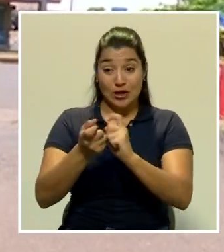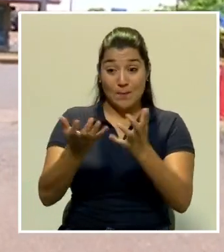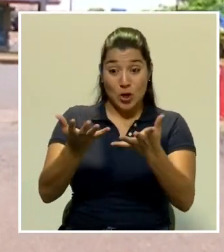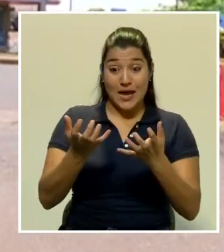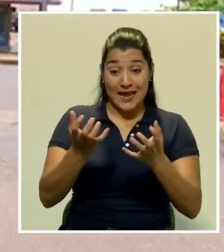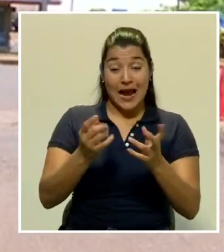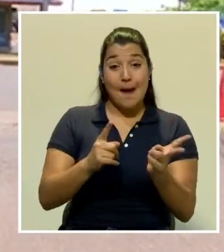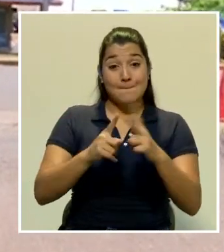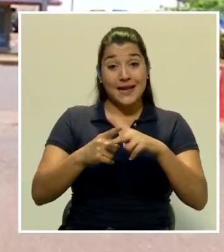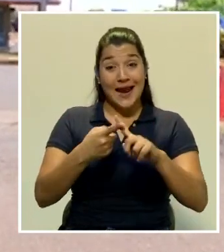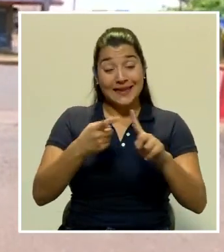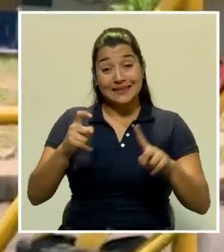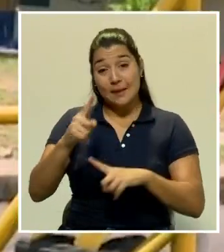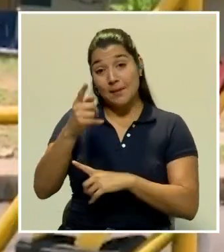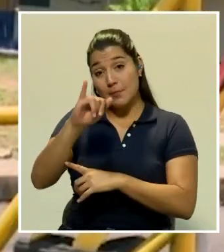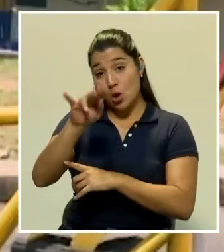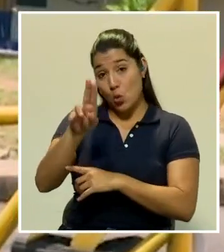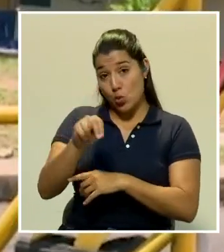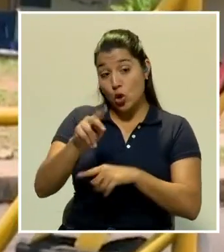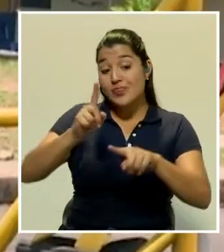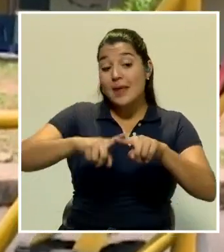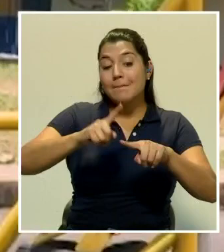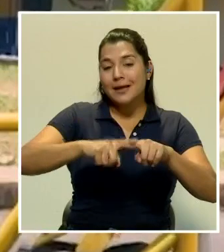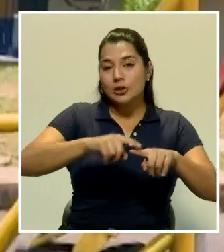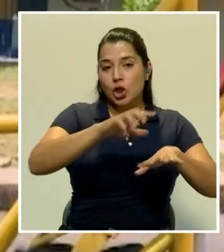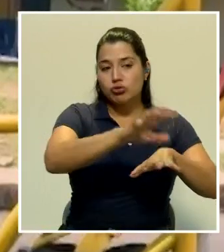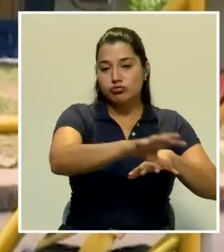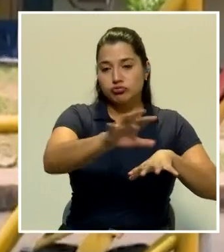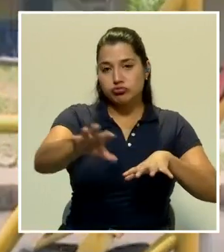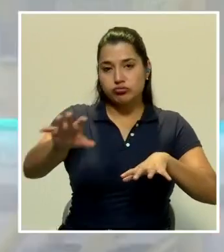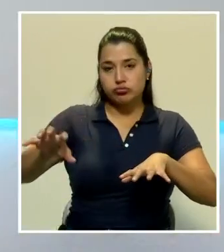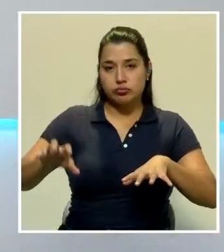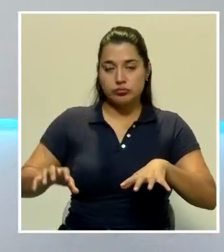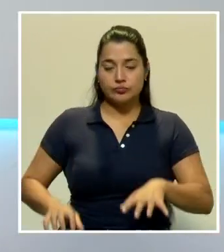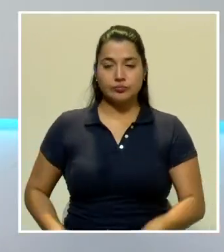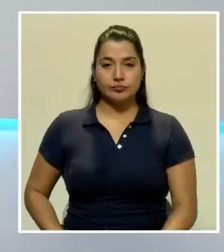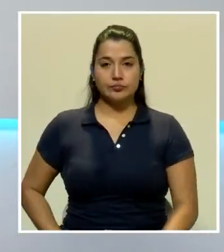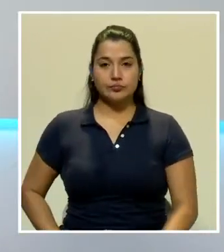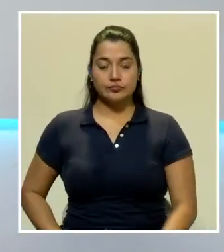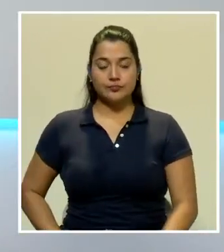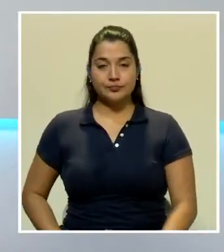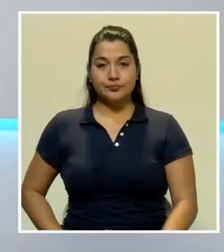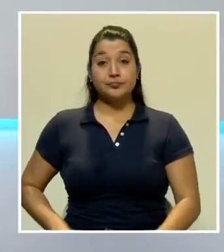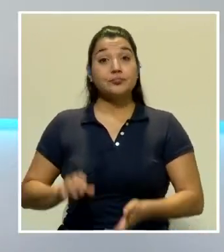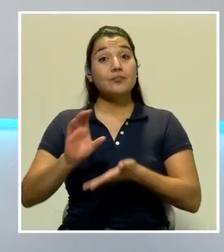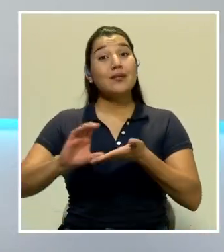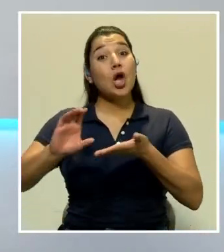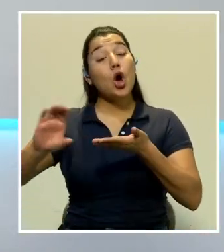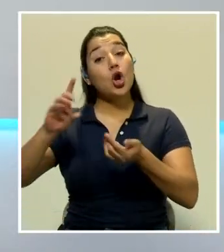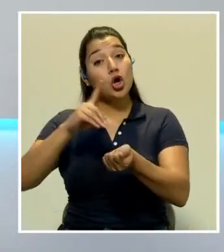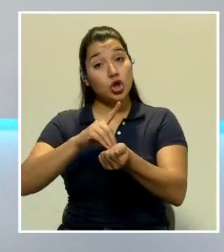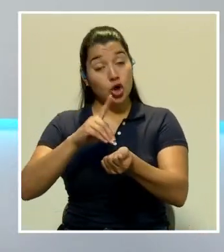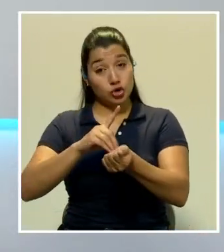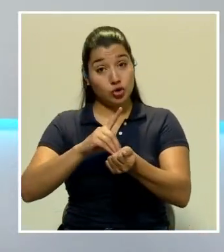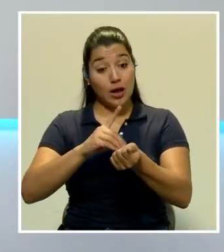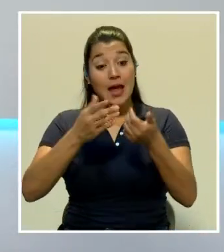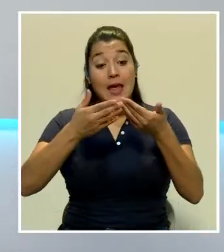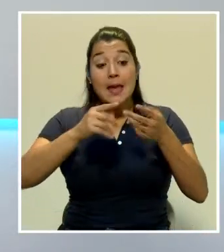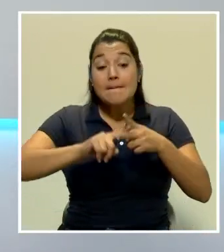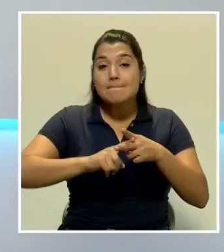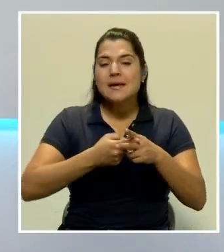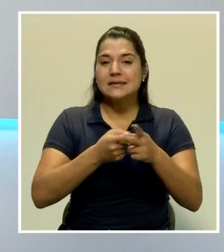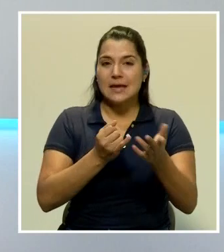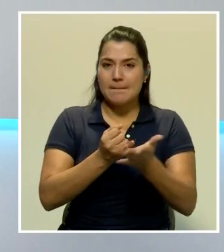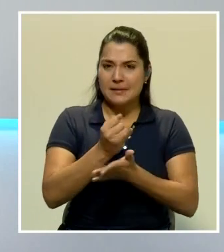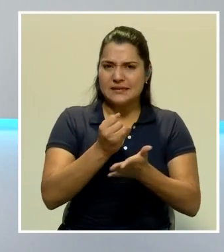del 1 de junio por zonas geográficas. Y el Colegio de Médicos abrirá una